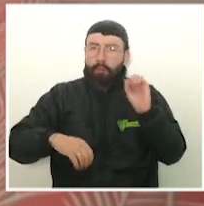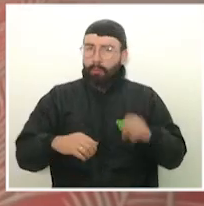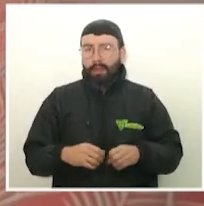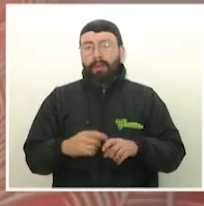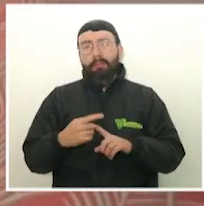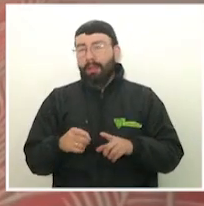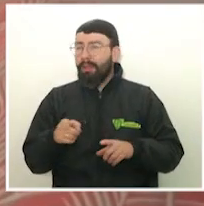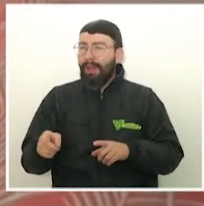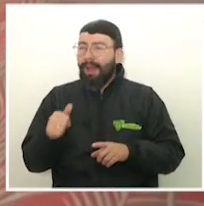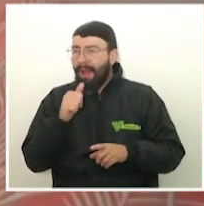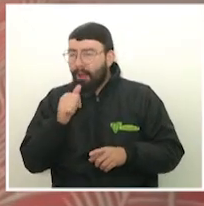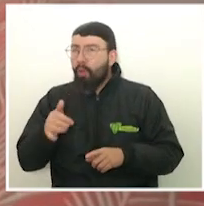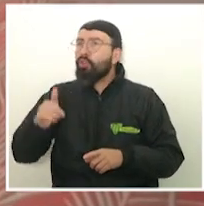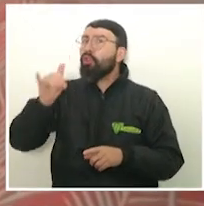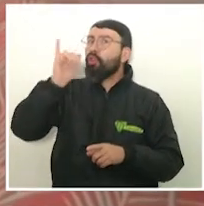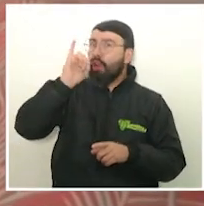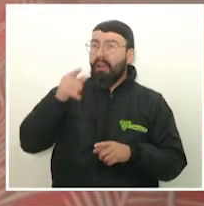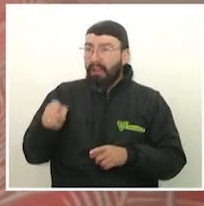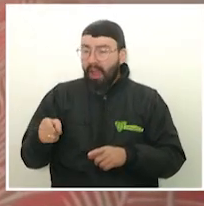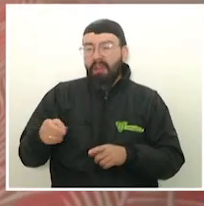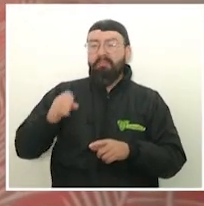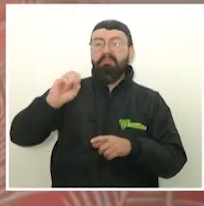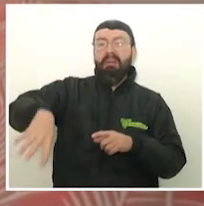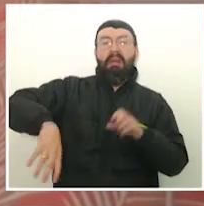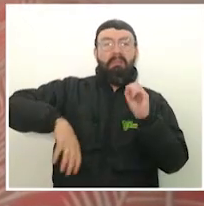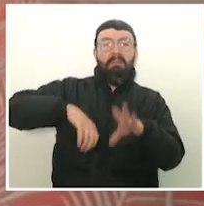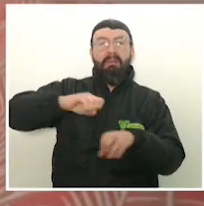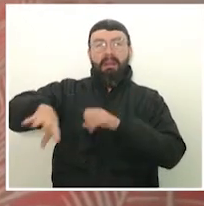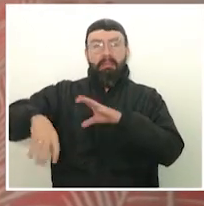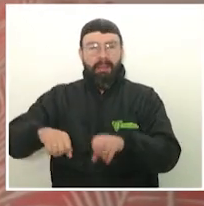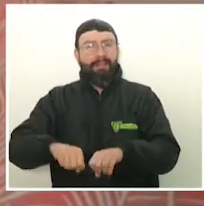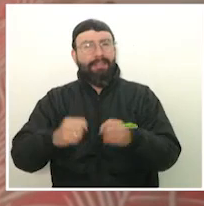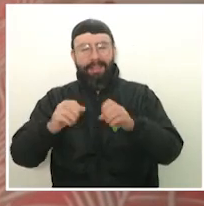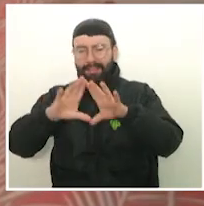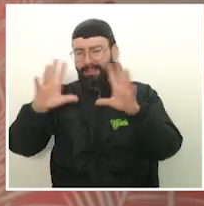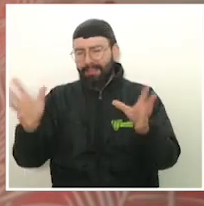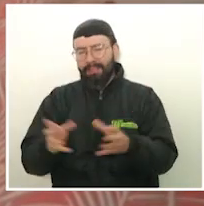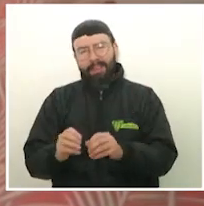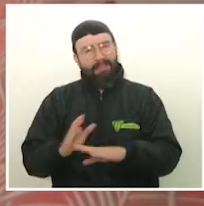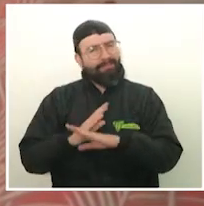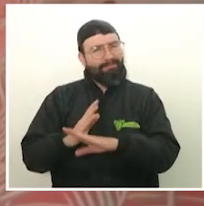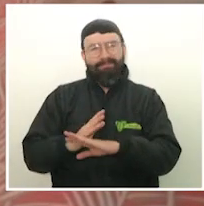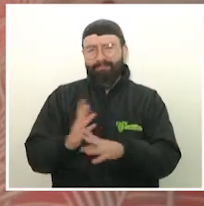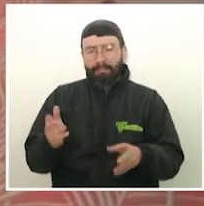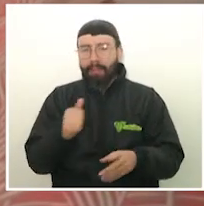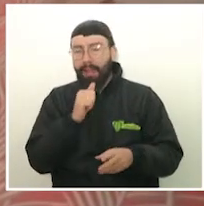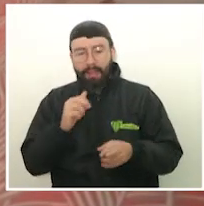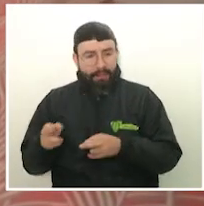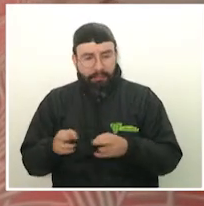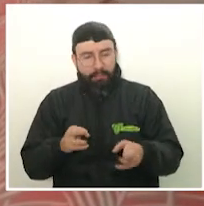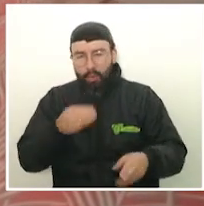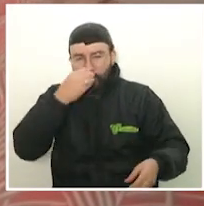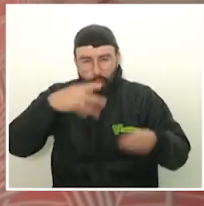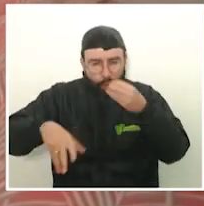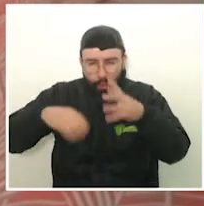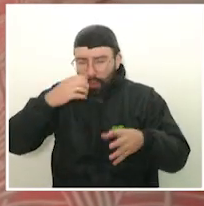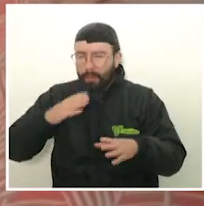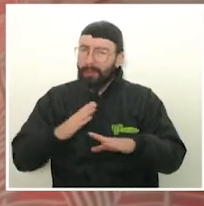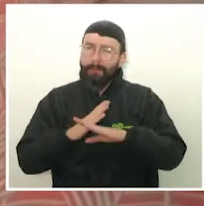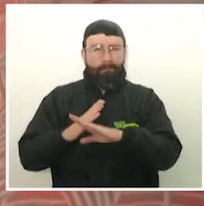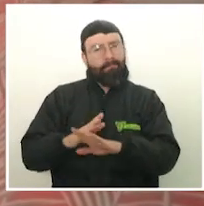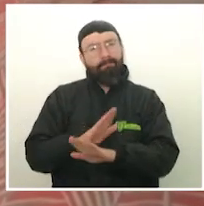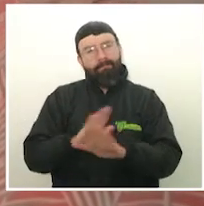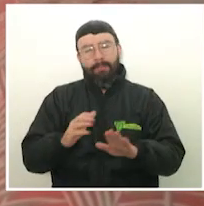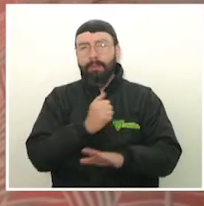agua en botella. No nos tiremos nuestra tierra, nuestros ríos. No contaminemos más, por favor,